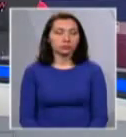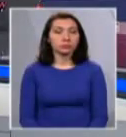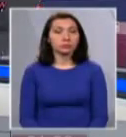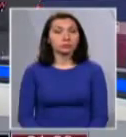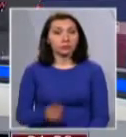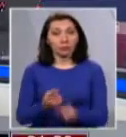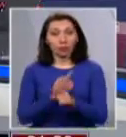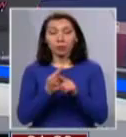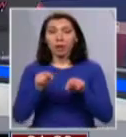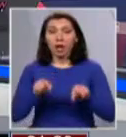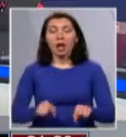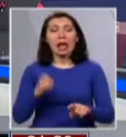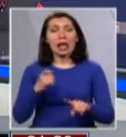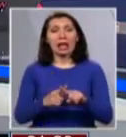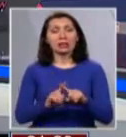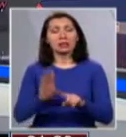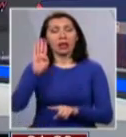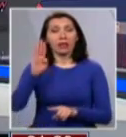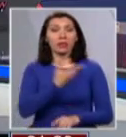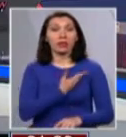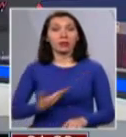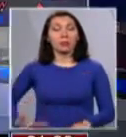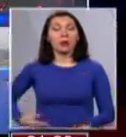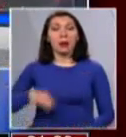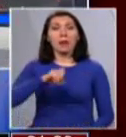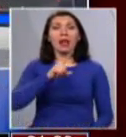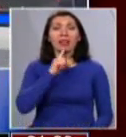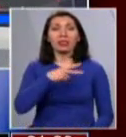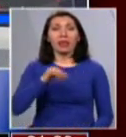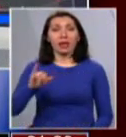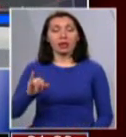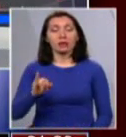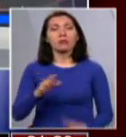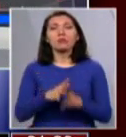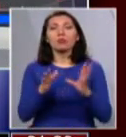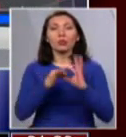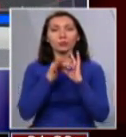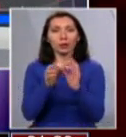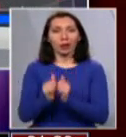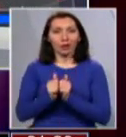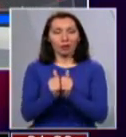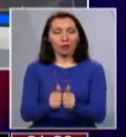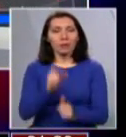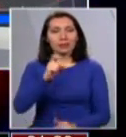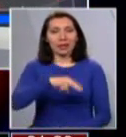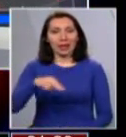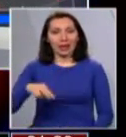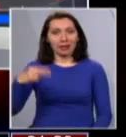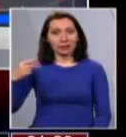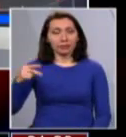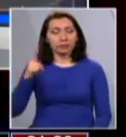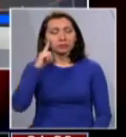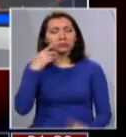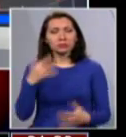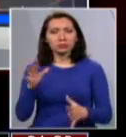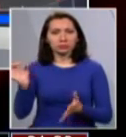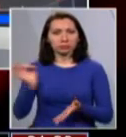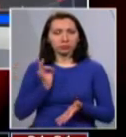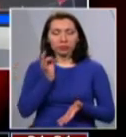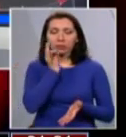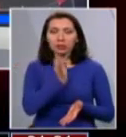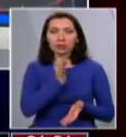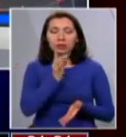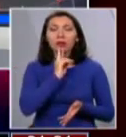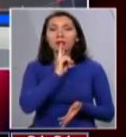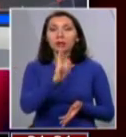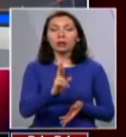conversamos ahora con la ex candidata presidencial evelyn matthei muchas gracias por acompañarnos en cnn prime y la escuchamos en su emplaza en